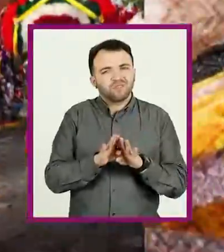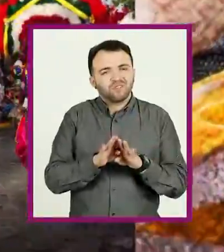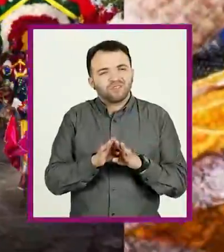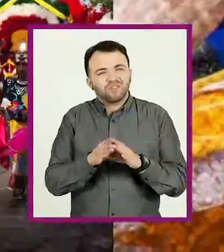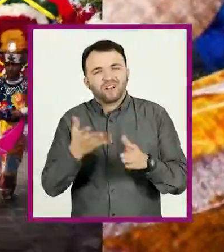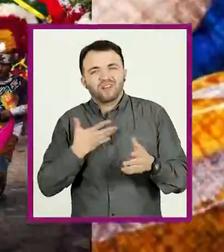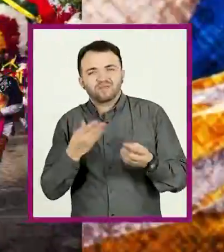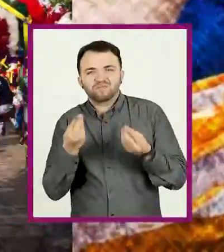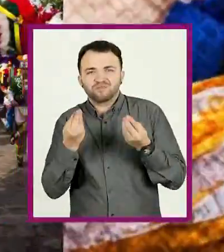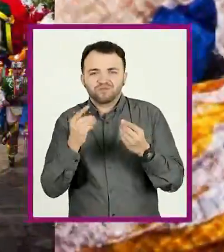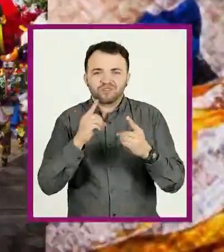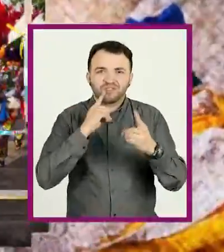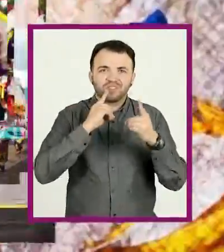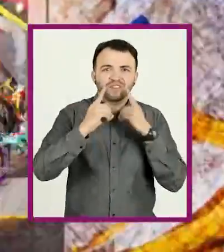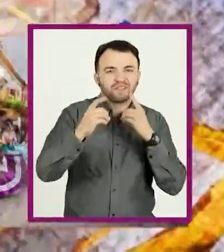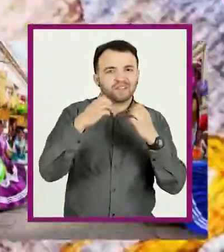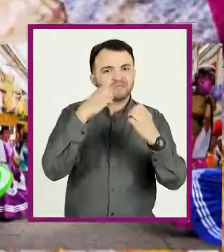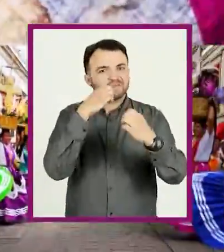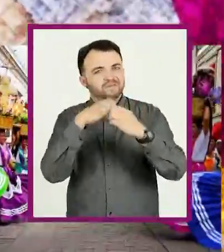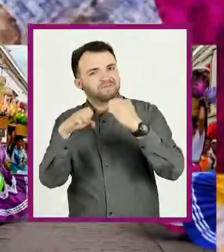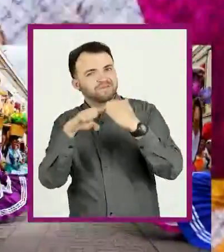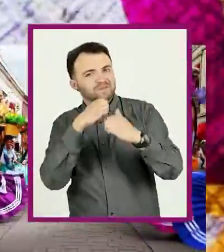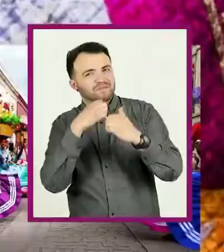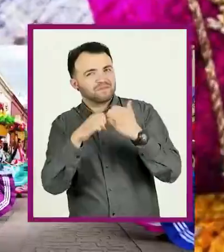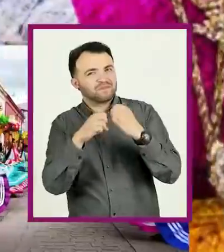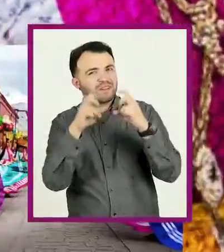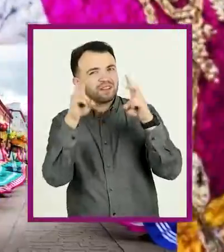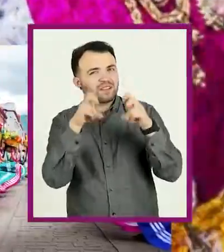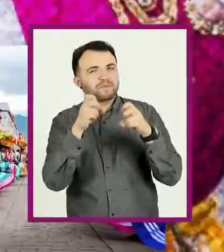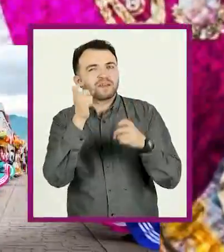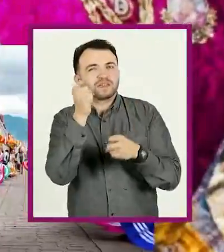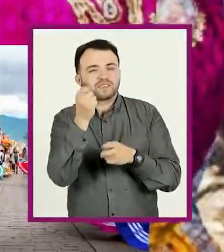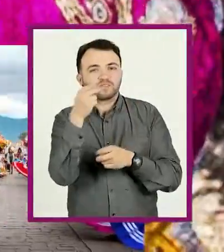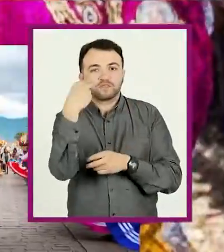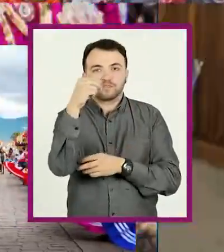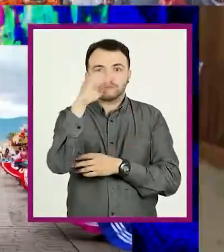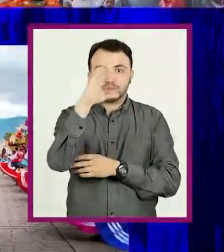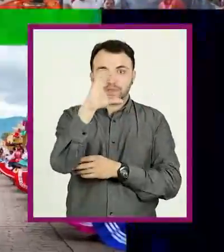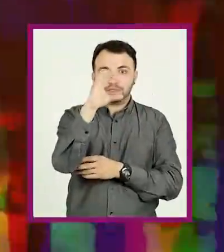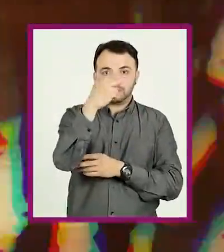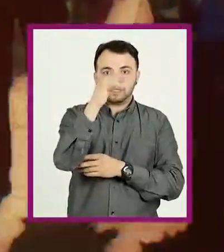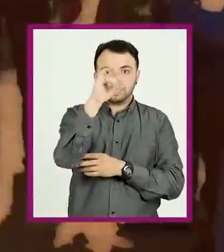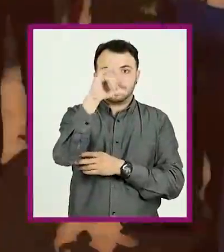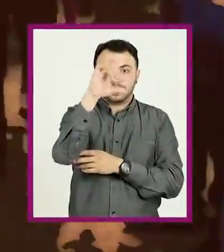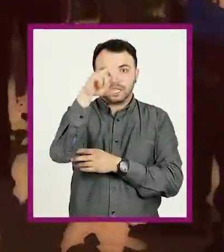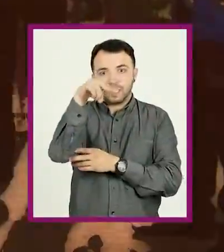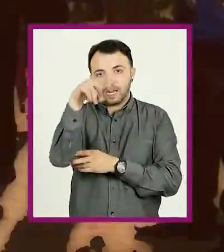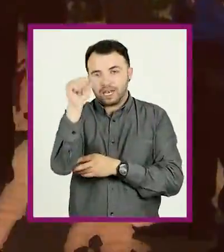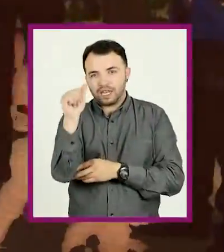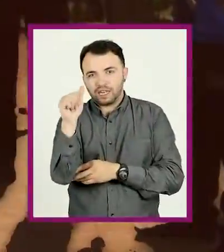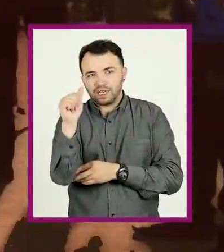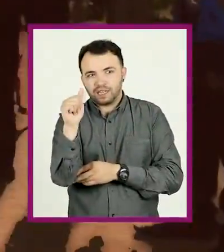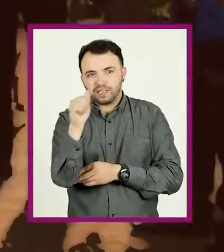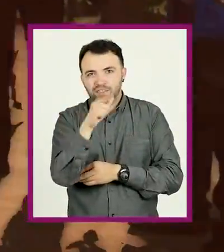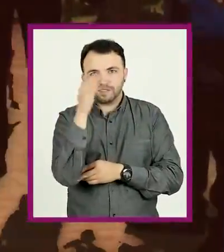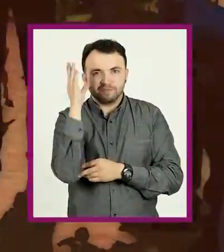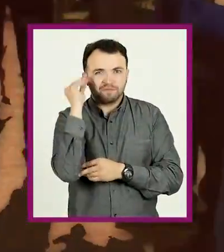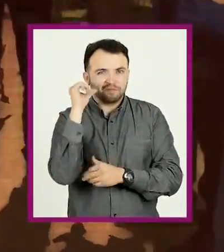debates, discrepancias, cuestiones muy interesantes, ¿no? Se trata de la chilena.